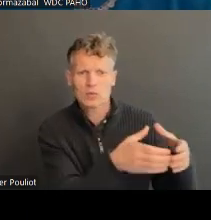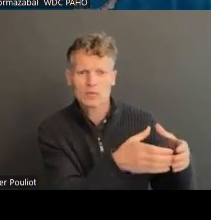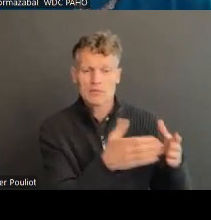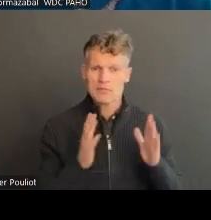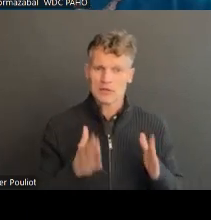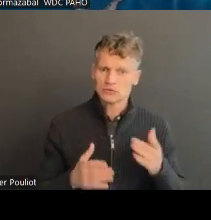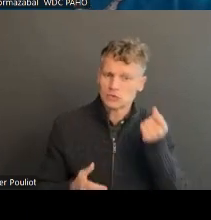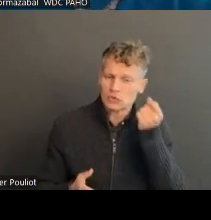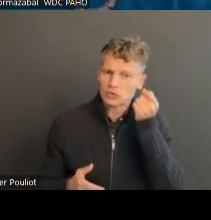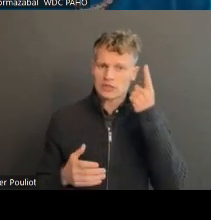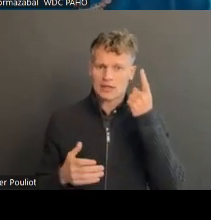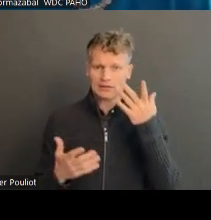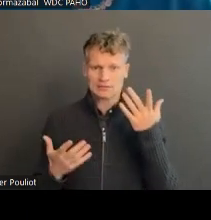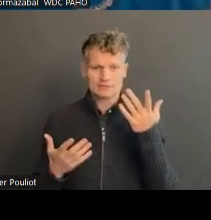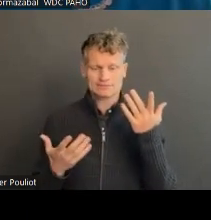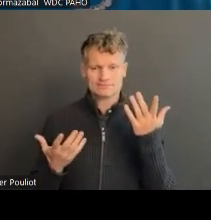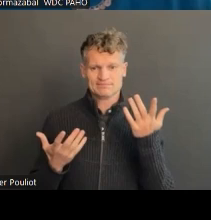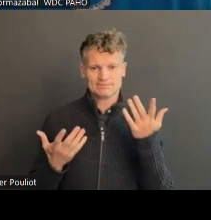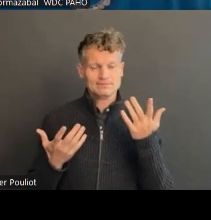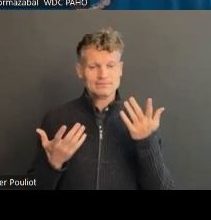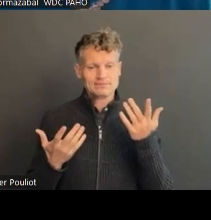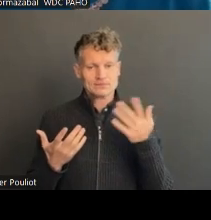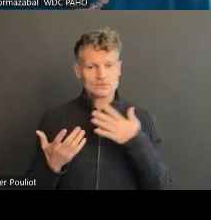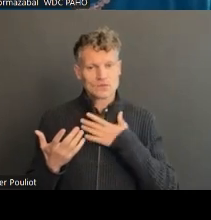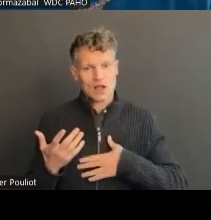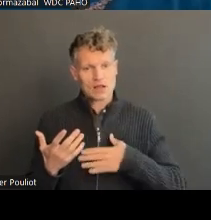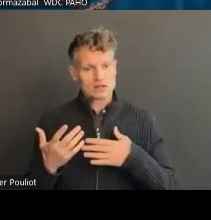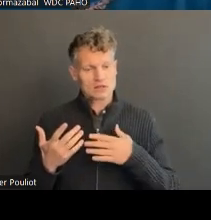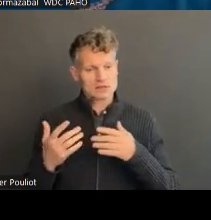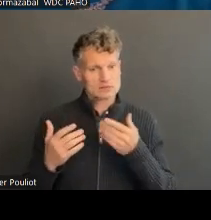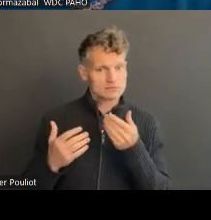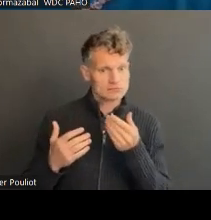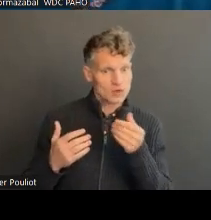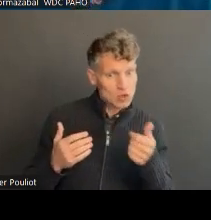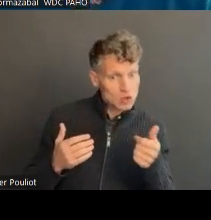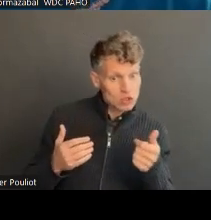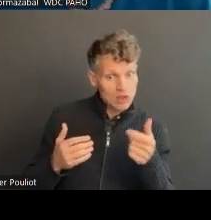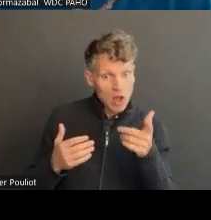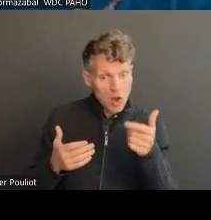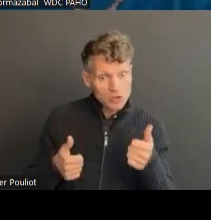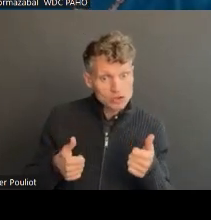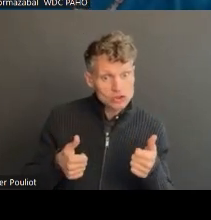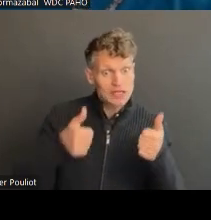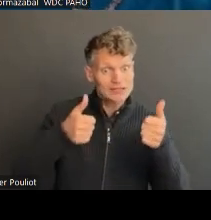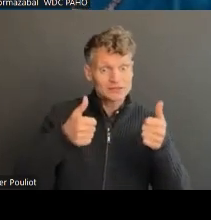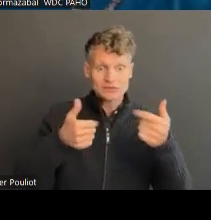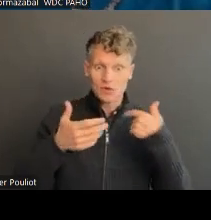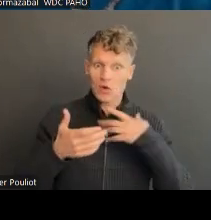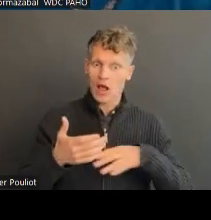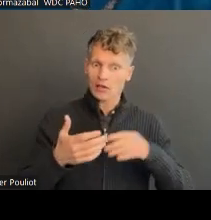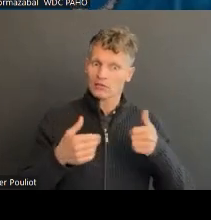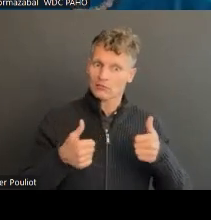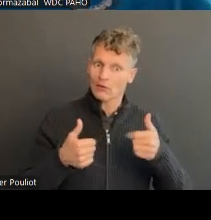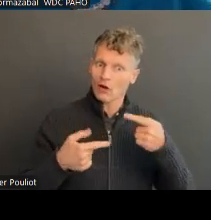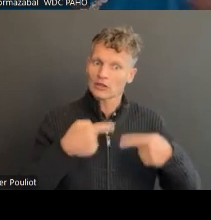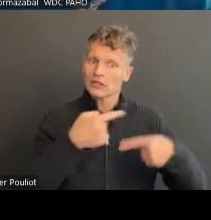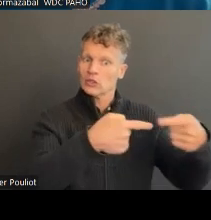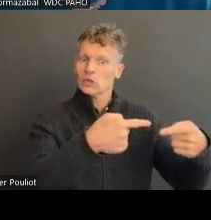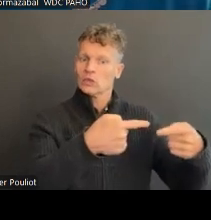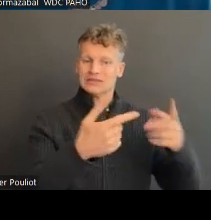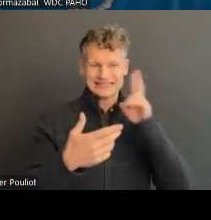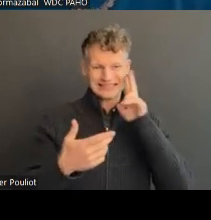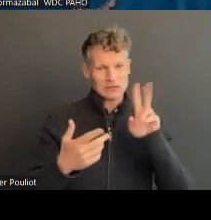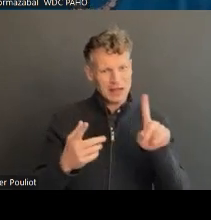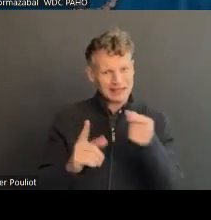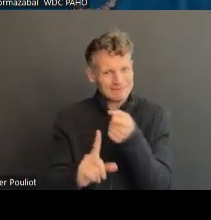de los programas. Y en ese sentido relevamos lo que entendemos por equidad de acceso a servicios, en el cual